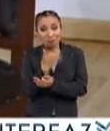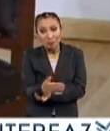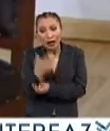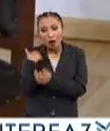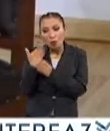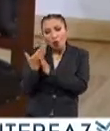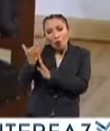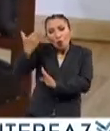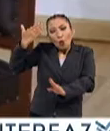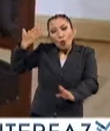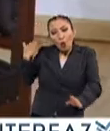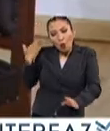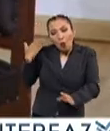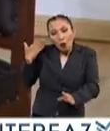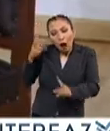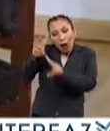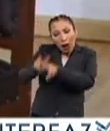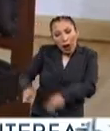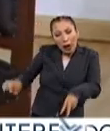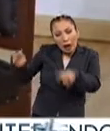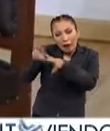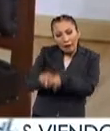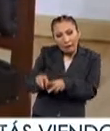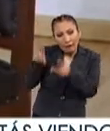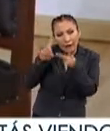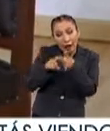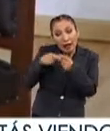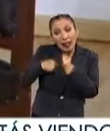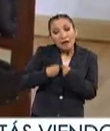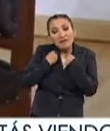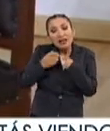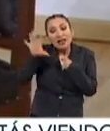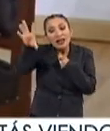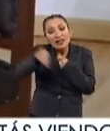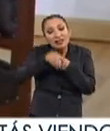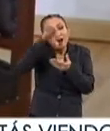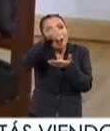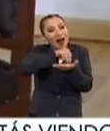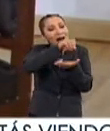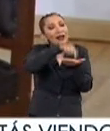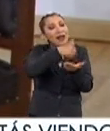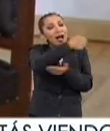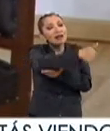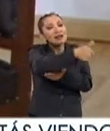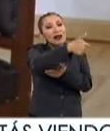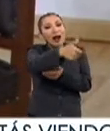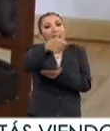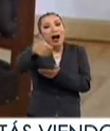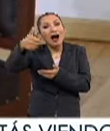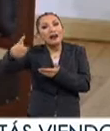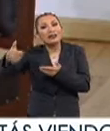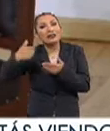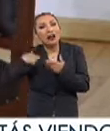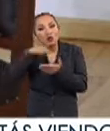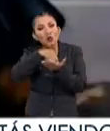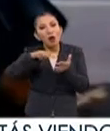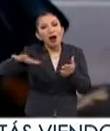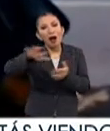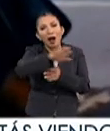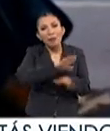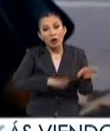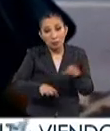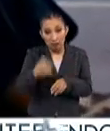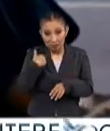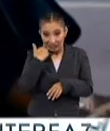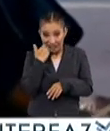el pasado, el análisis y la vida, en realidad, de cada uno de nuestros espacios.